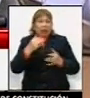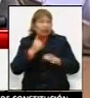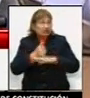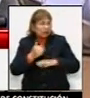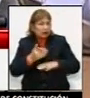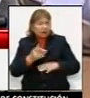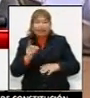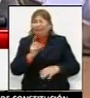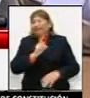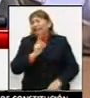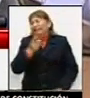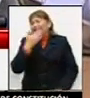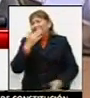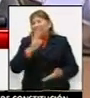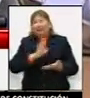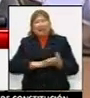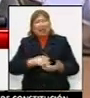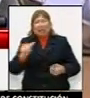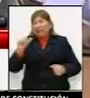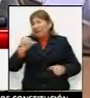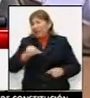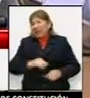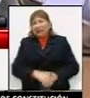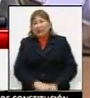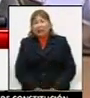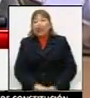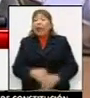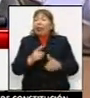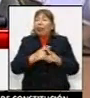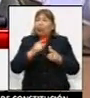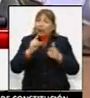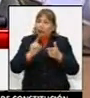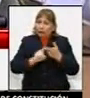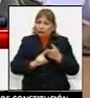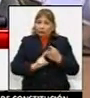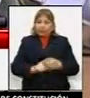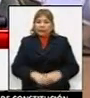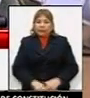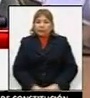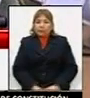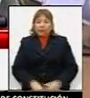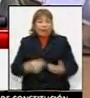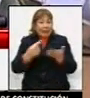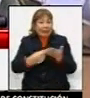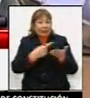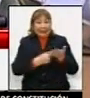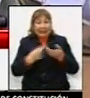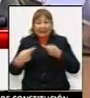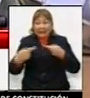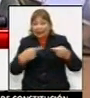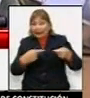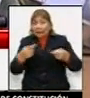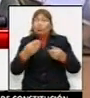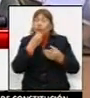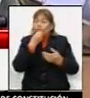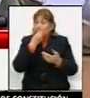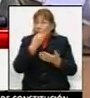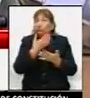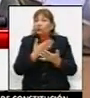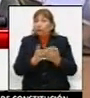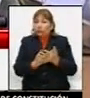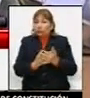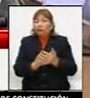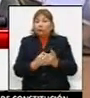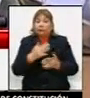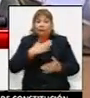lo peor que puede haber. Es lo peor que puede haber. Entonces, sin embargo, este tipo de discusiones que son muy ricas y que a